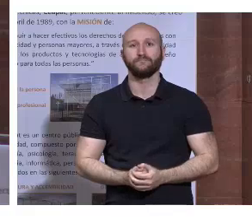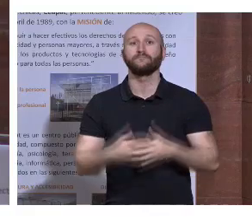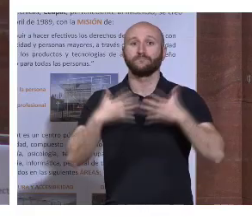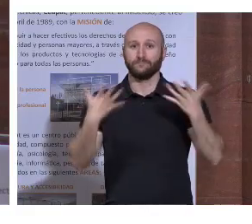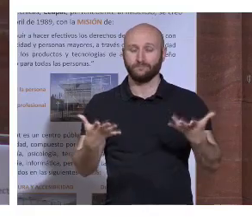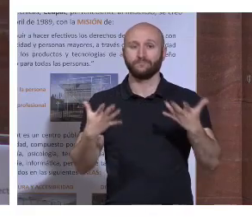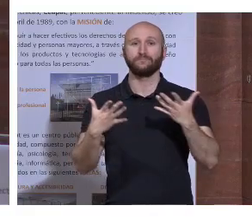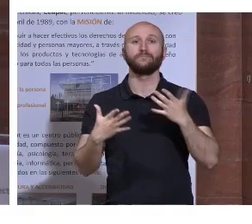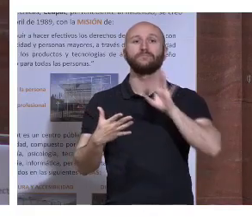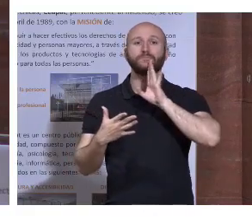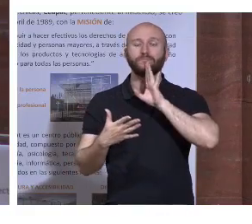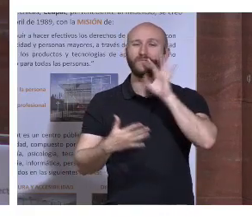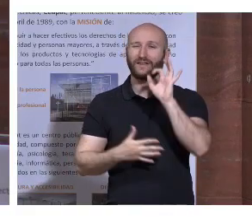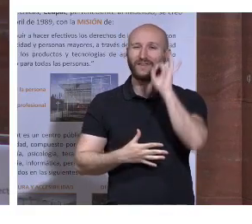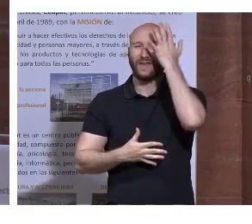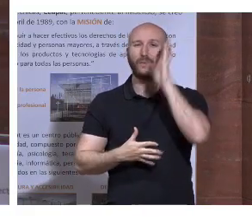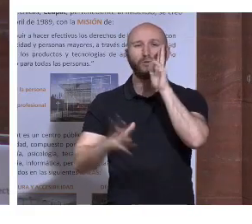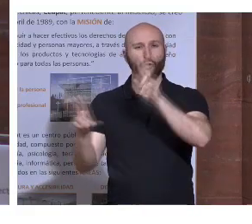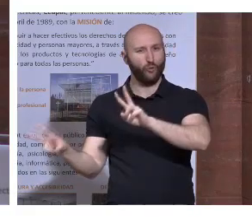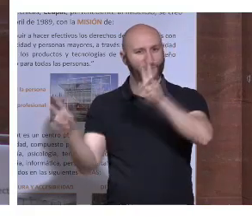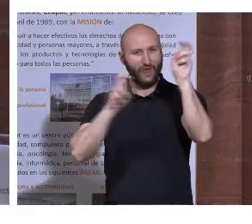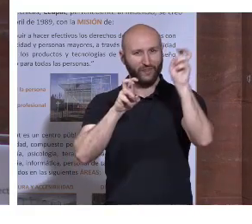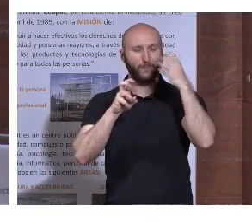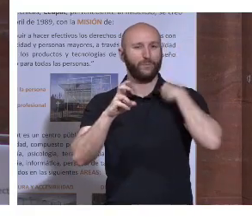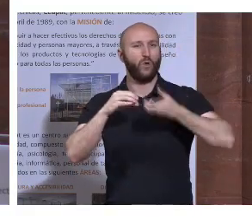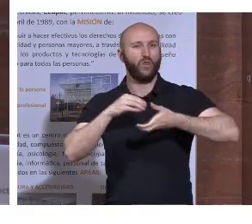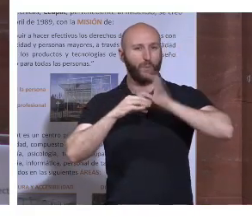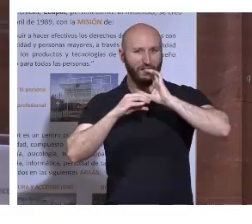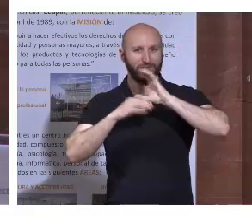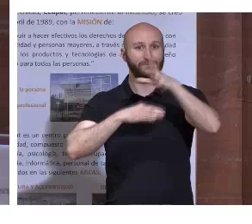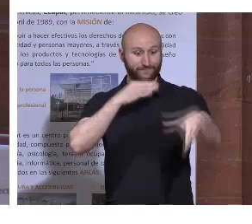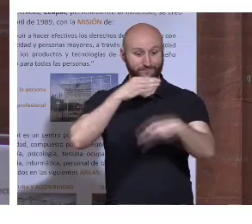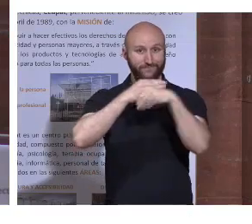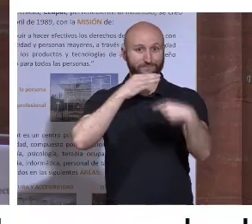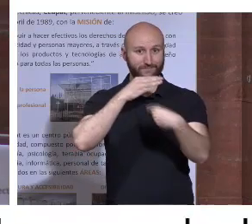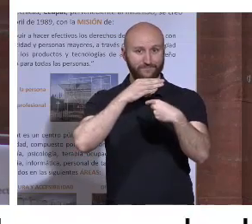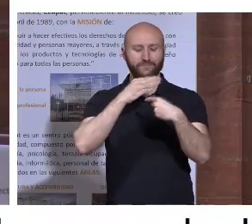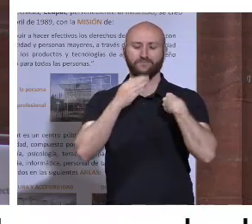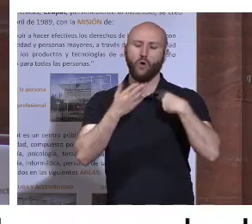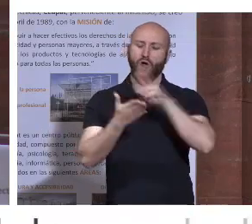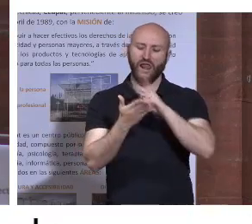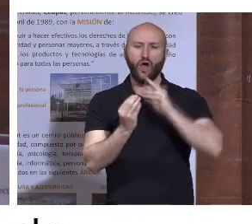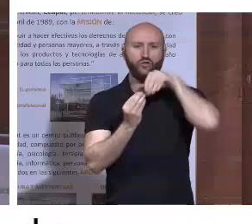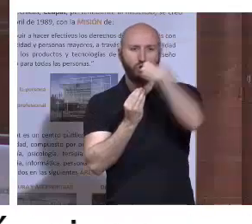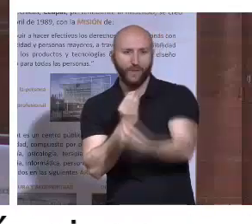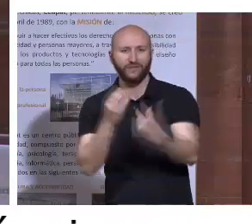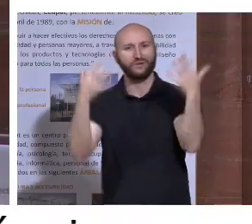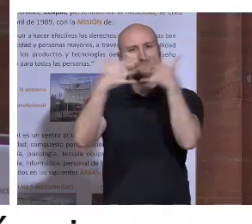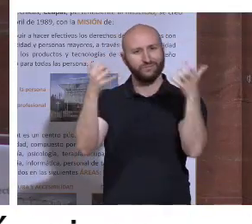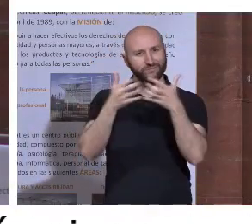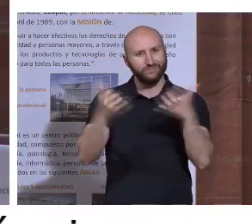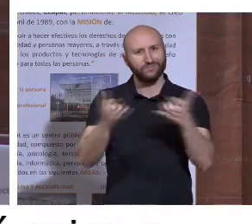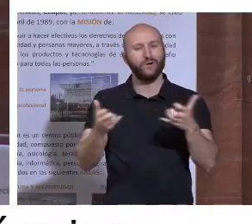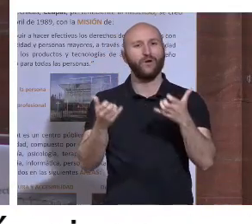añado a esta idea de la novedad del CEAPAT. Cuando uno lee los documentos, los dictámenes,